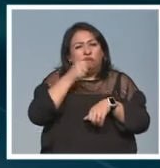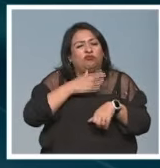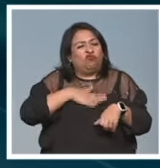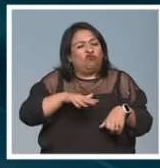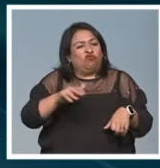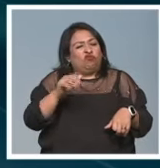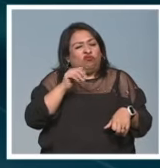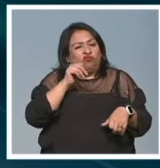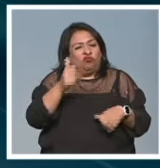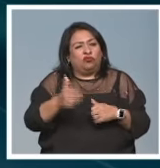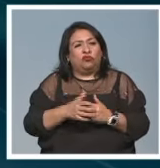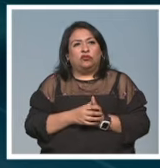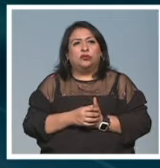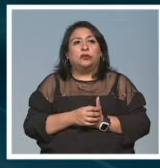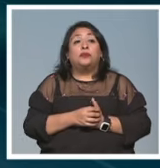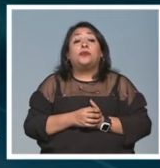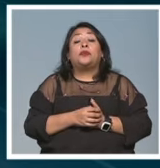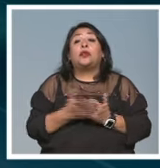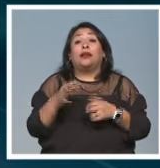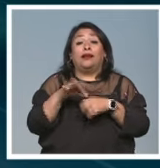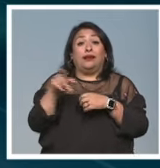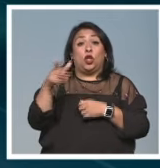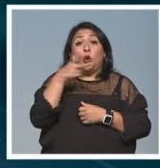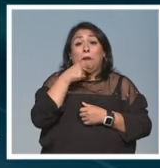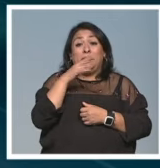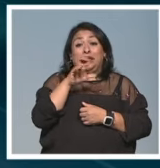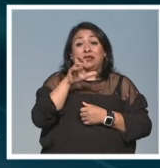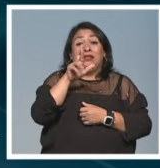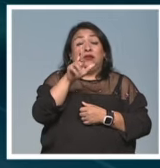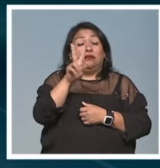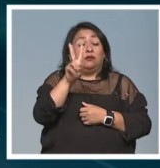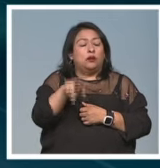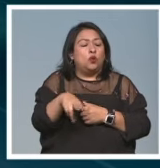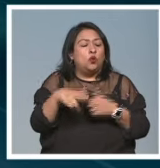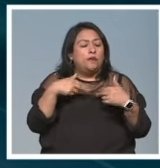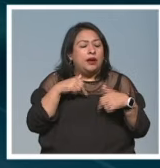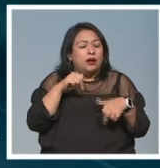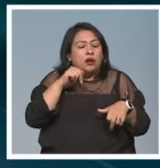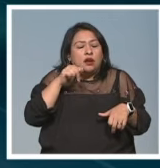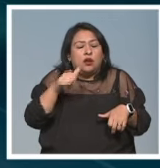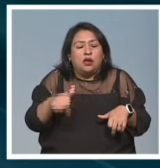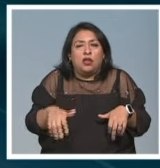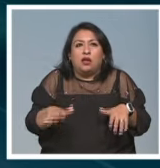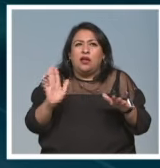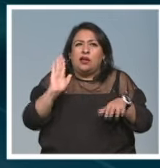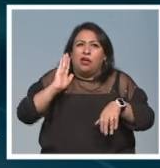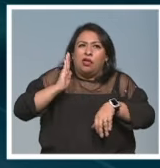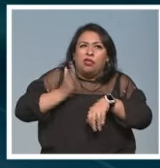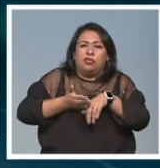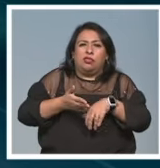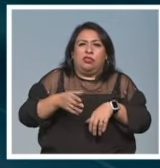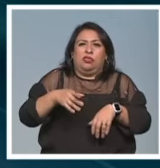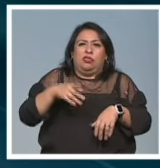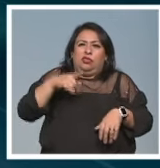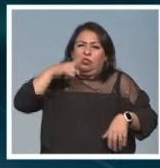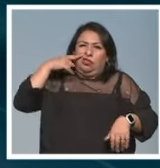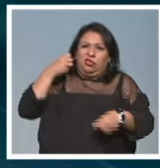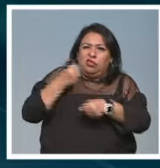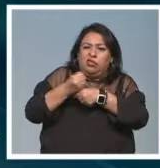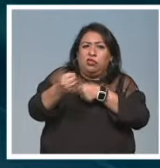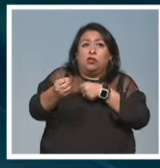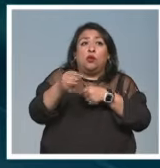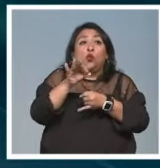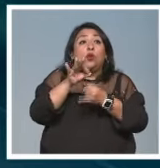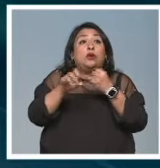injusticias. Lo que vivió César Fierro fue algo inhumano. Además de los castigos y humillaciones, pasó